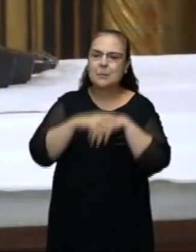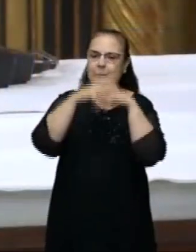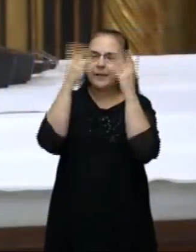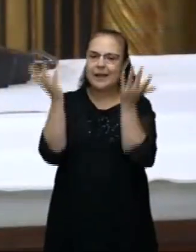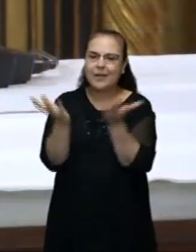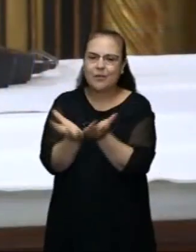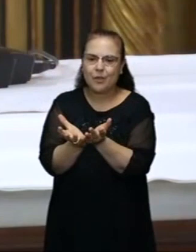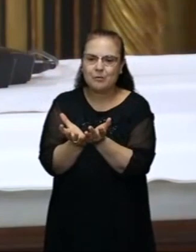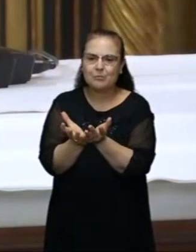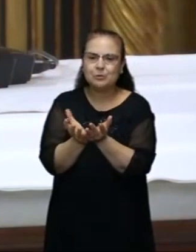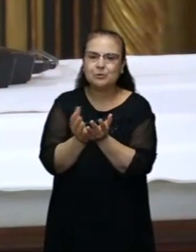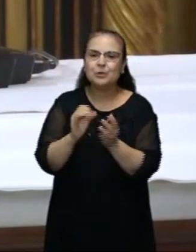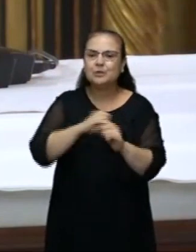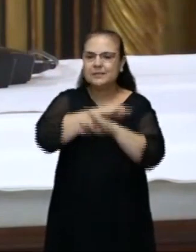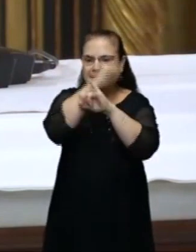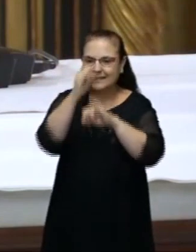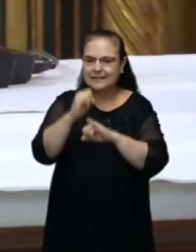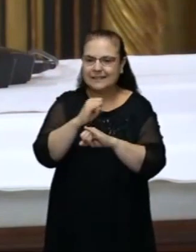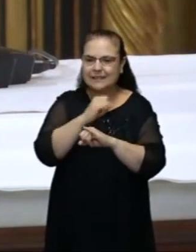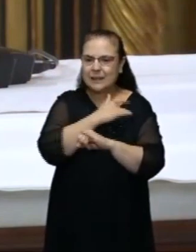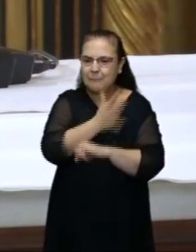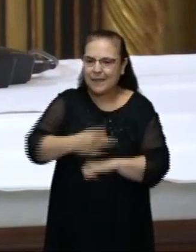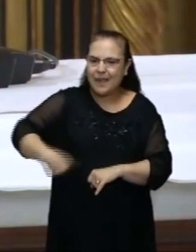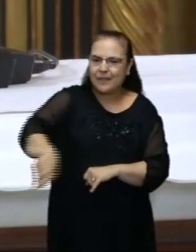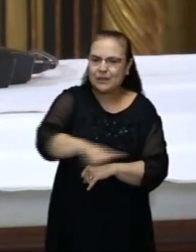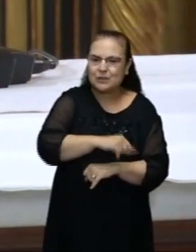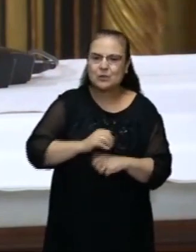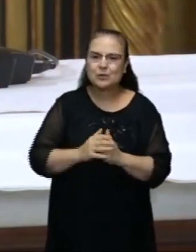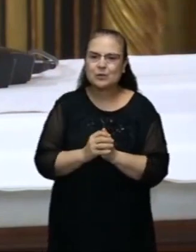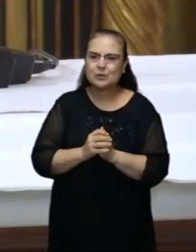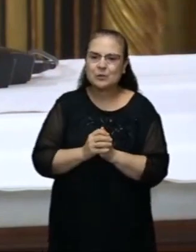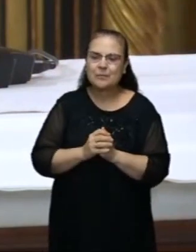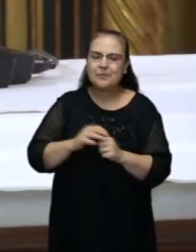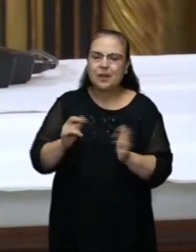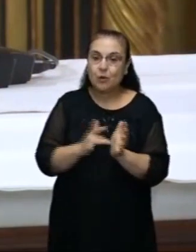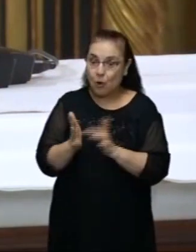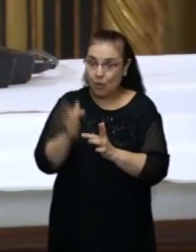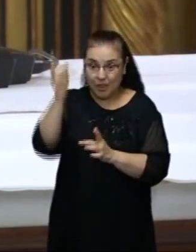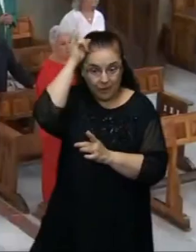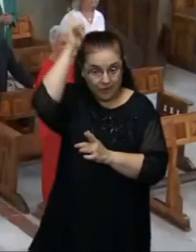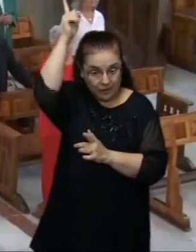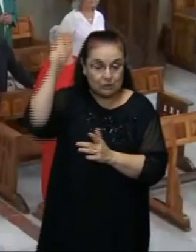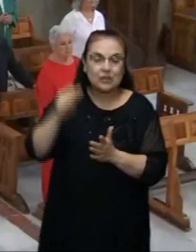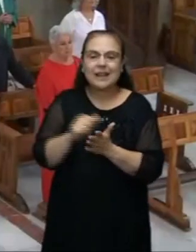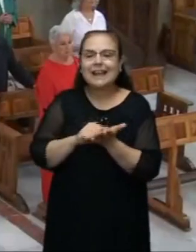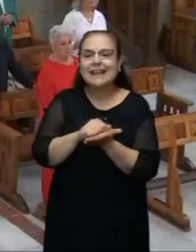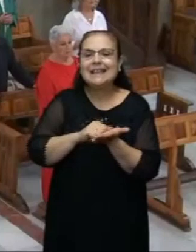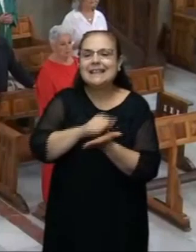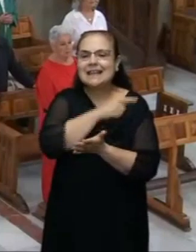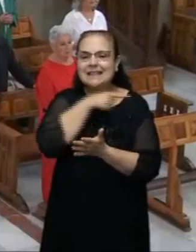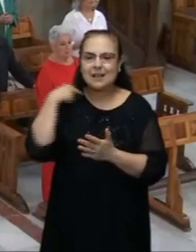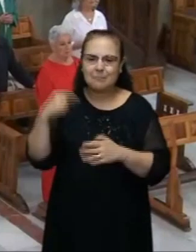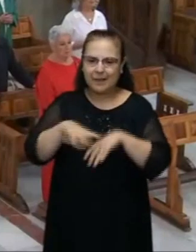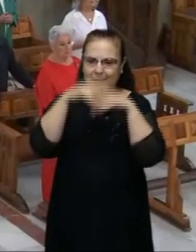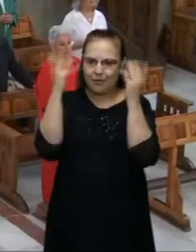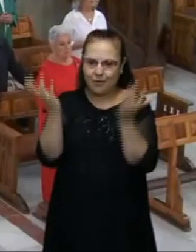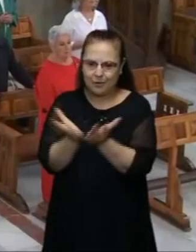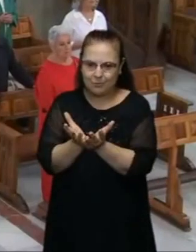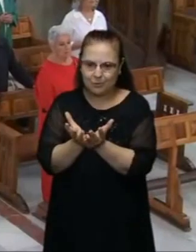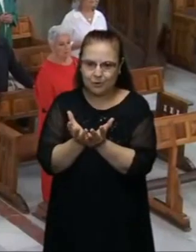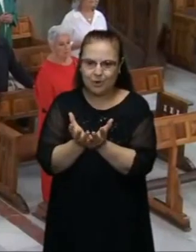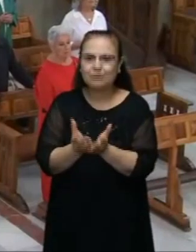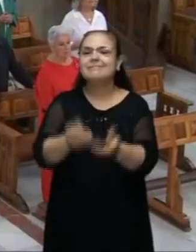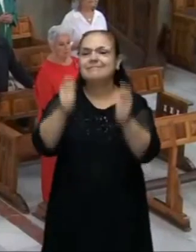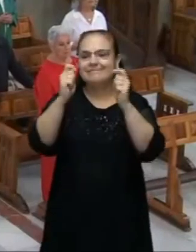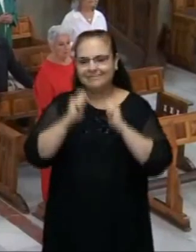que quitas el pecado del mundo, ten piedad de nosotros. Cordero de Dios, que quitas el pecado